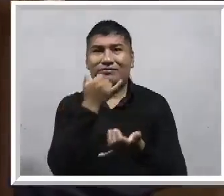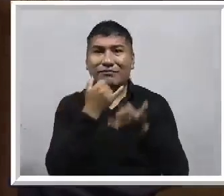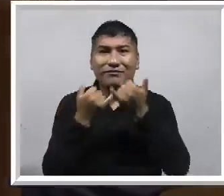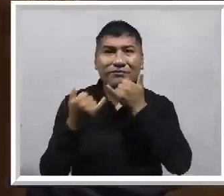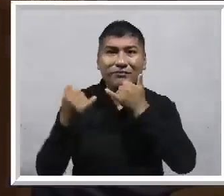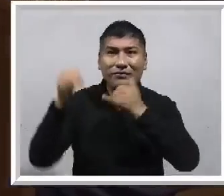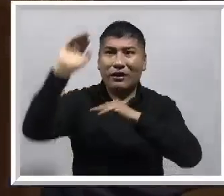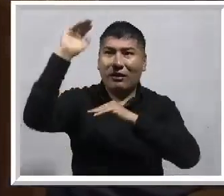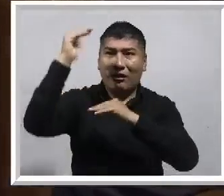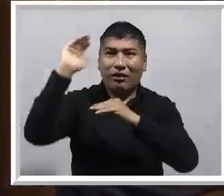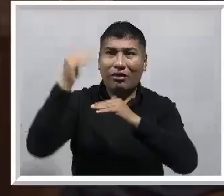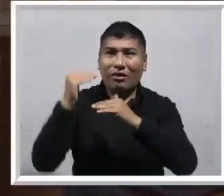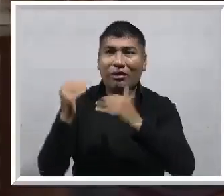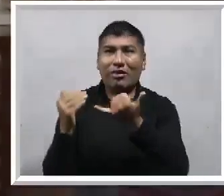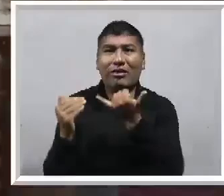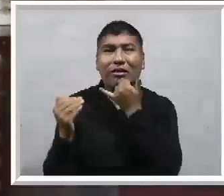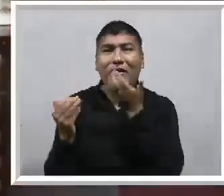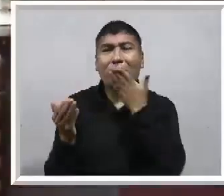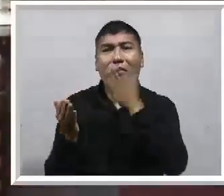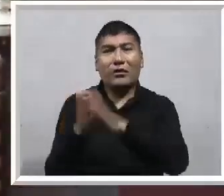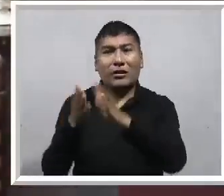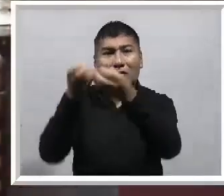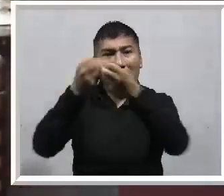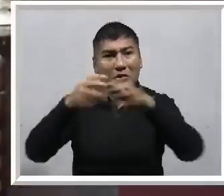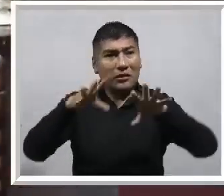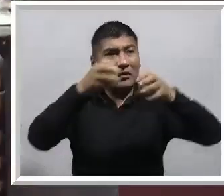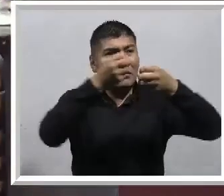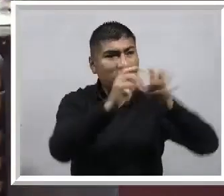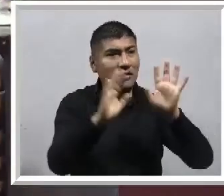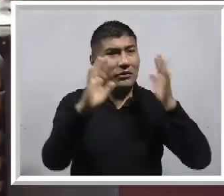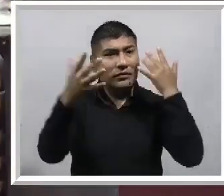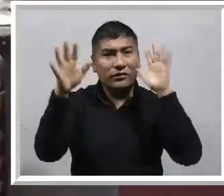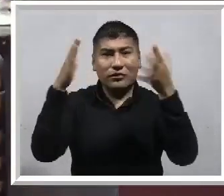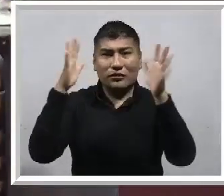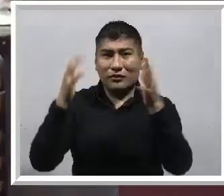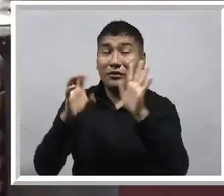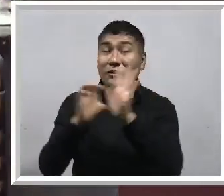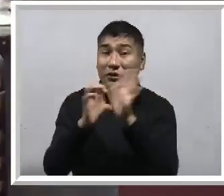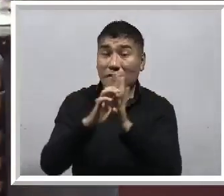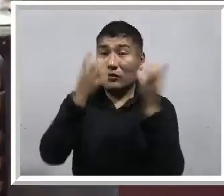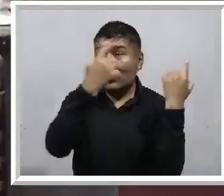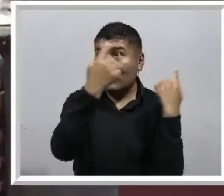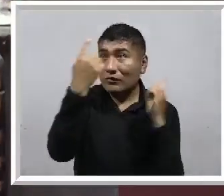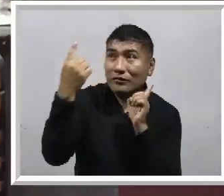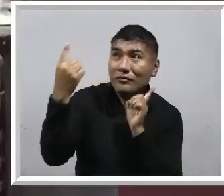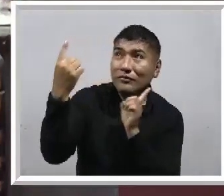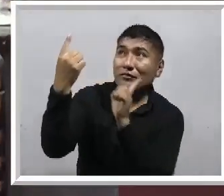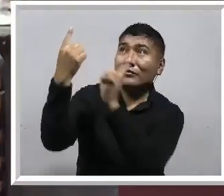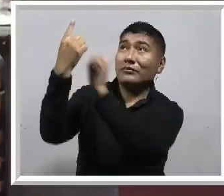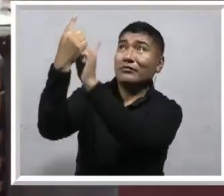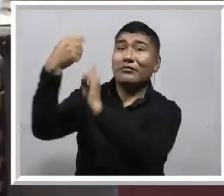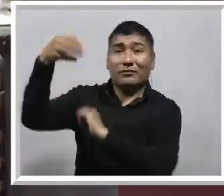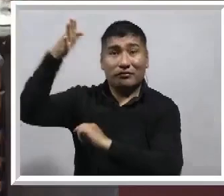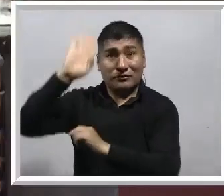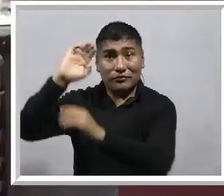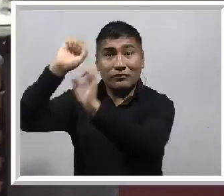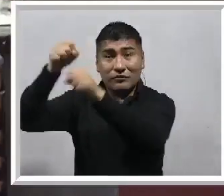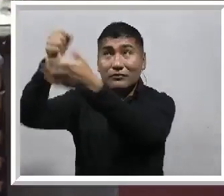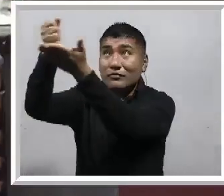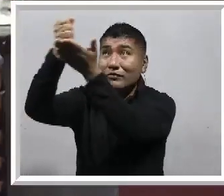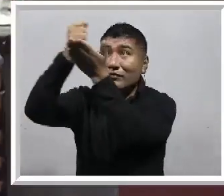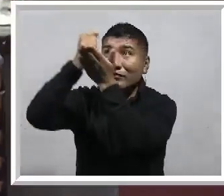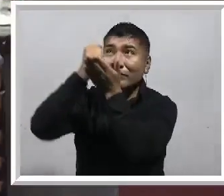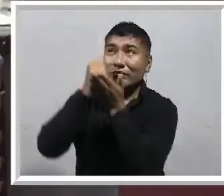se va bajando de por sí se va perdiendo pero si acudimos a este Dios para que nos pueda colaborar nos pueda